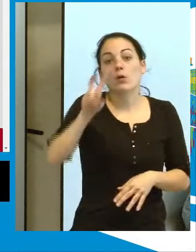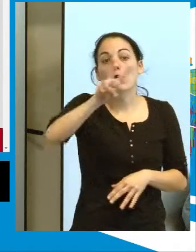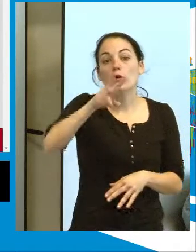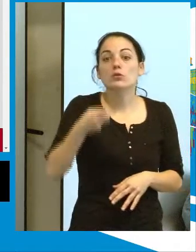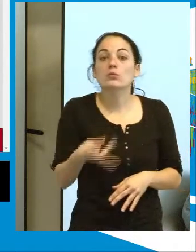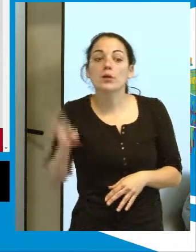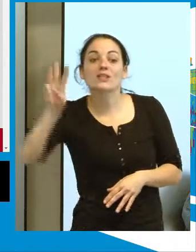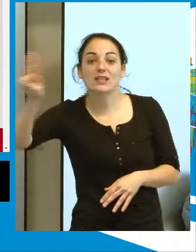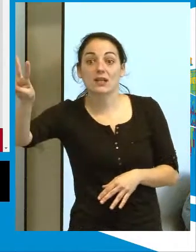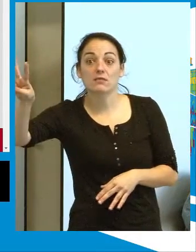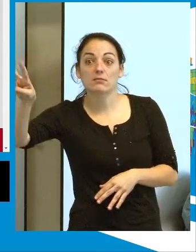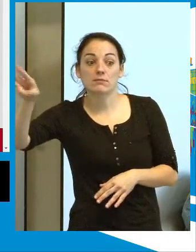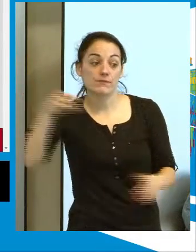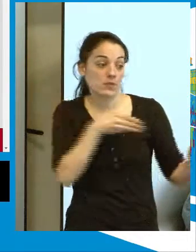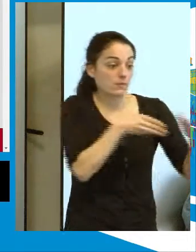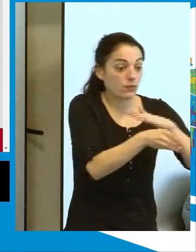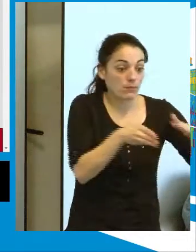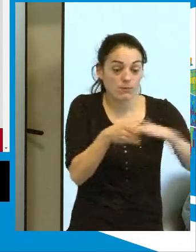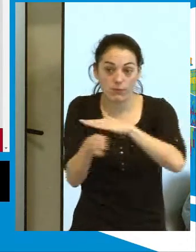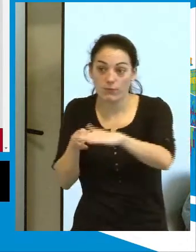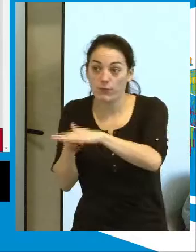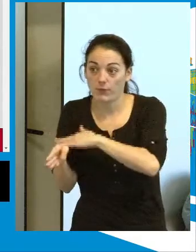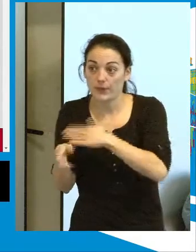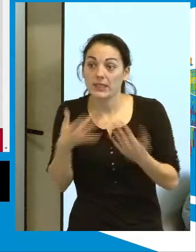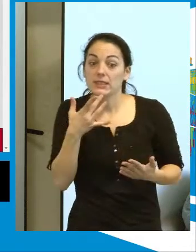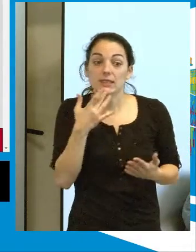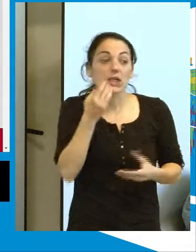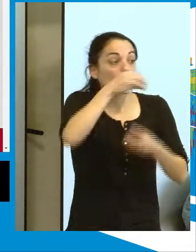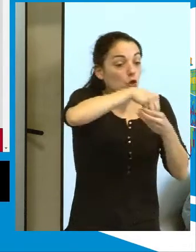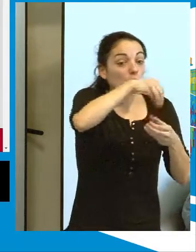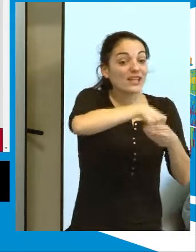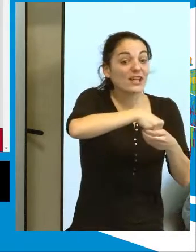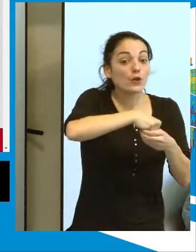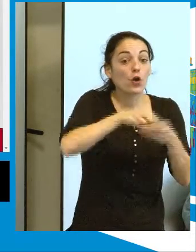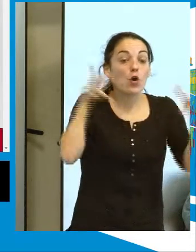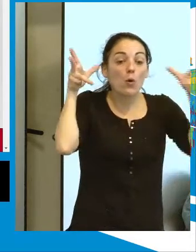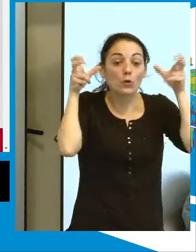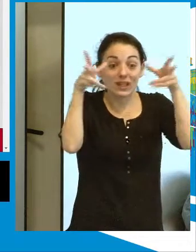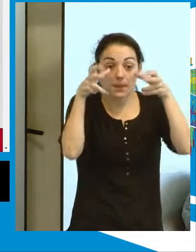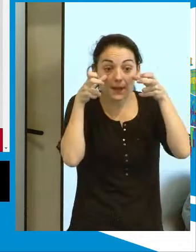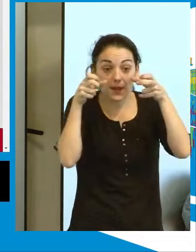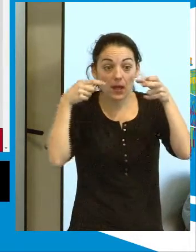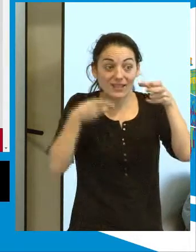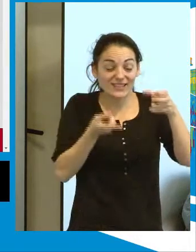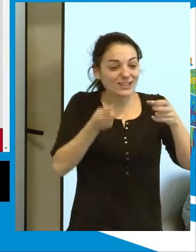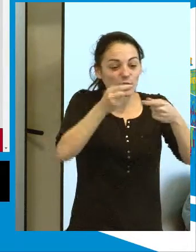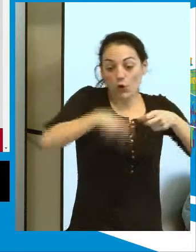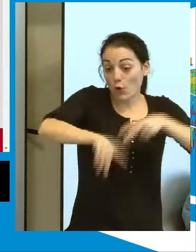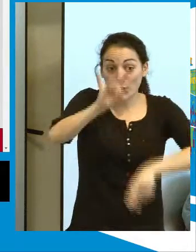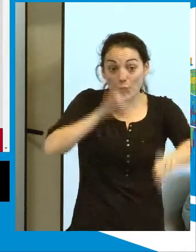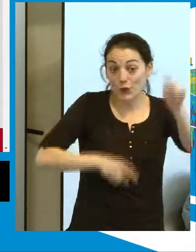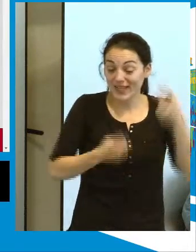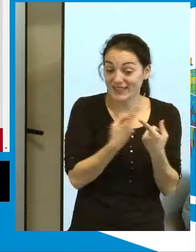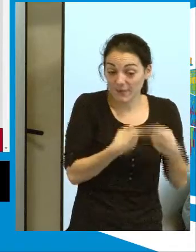a los contenidos y luego, por ejemplo, si encontráramos un contenido como puede ser un multimedia, pues tiene un conjunto de opciones muy sencillas